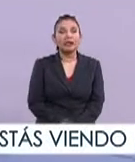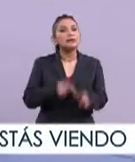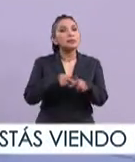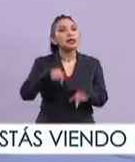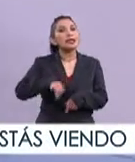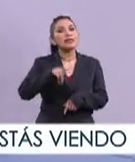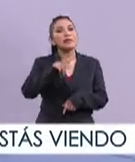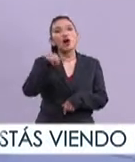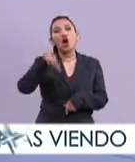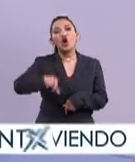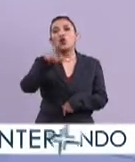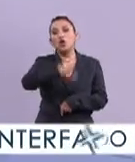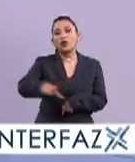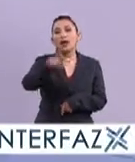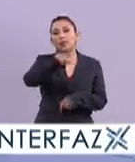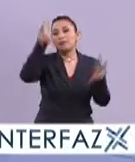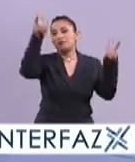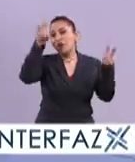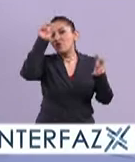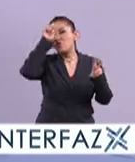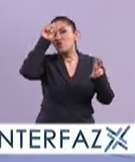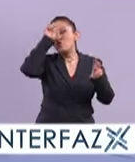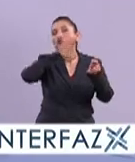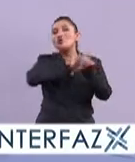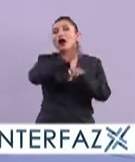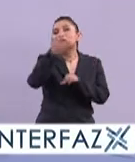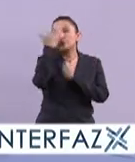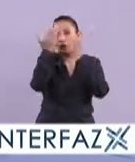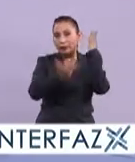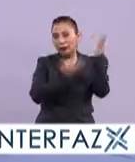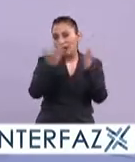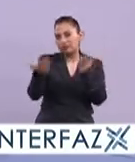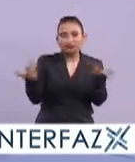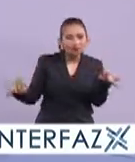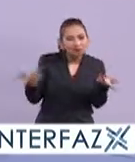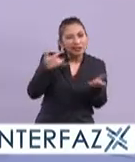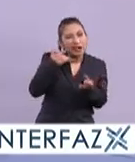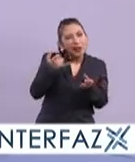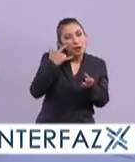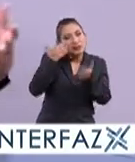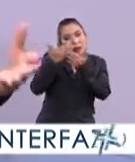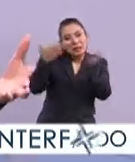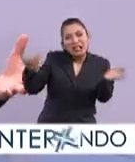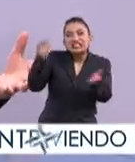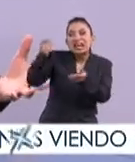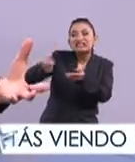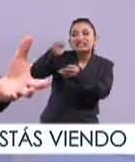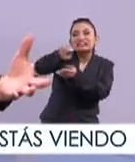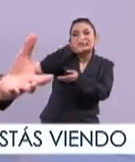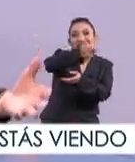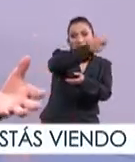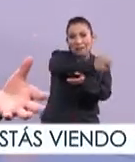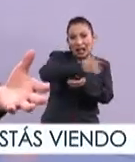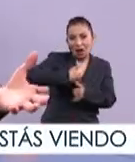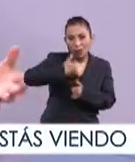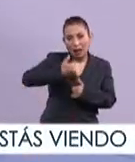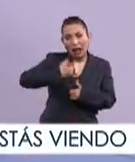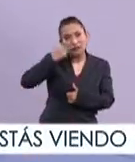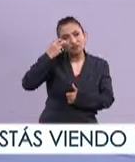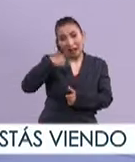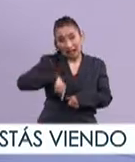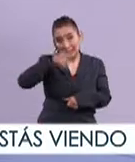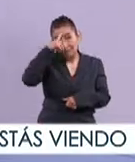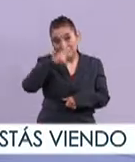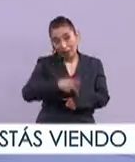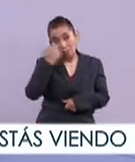Seguimos en Interfaz y hoy es lunes de nuestra sección Orientación Vocacional, en donde pues tratamos de abrir el panorama para que los jóvenes de